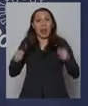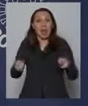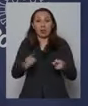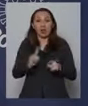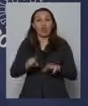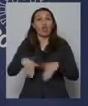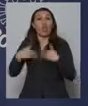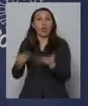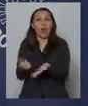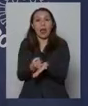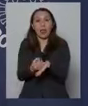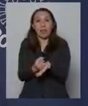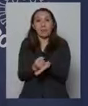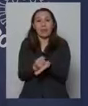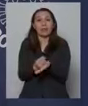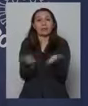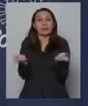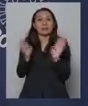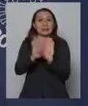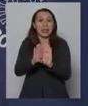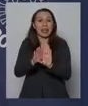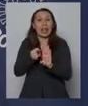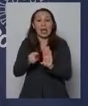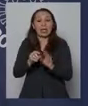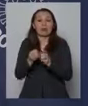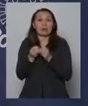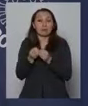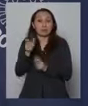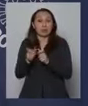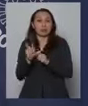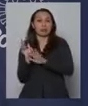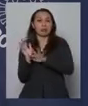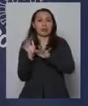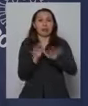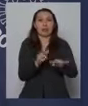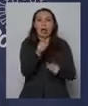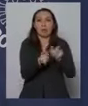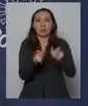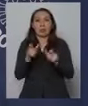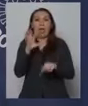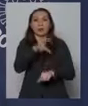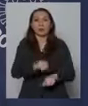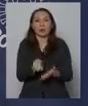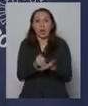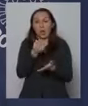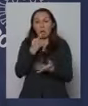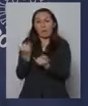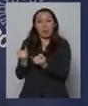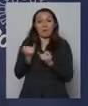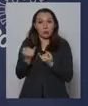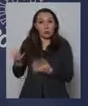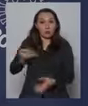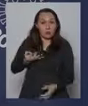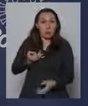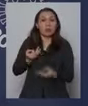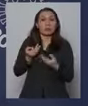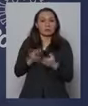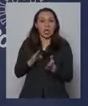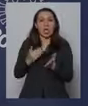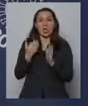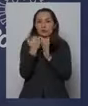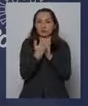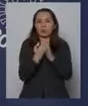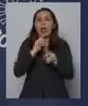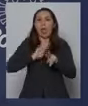se entregan los medicamentos y provocó una aglomeración mayor de la esperada. Me han informado acerca de que se han tomado